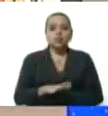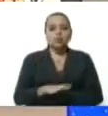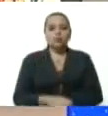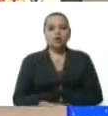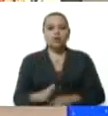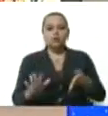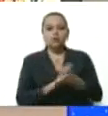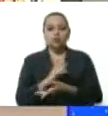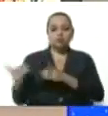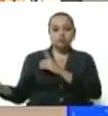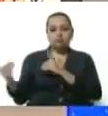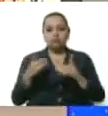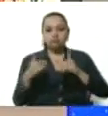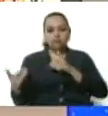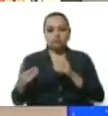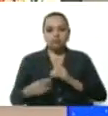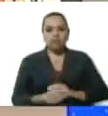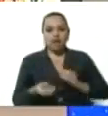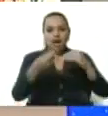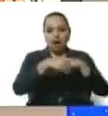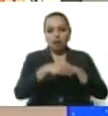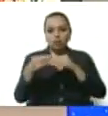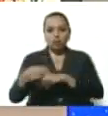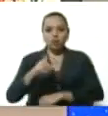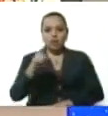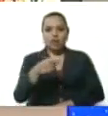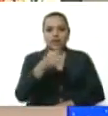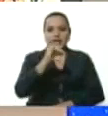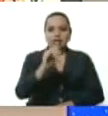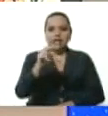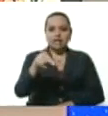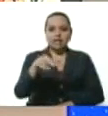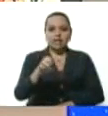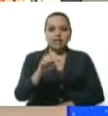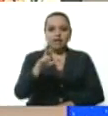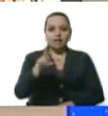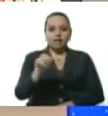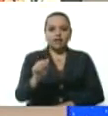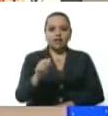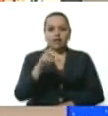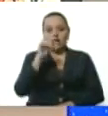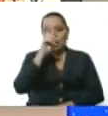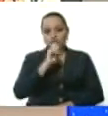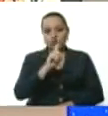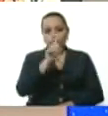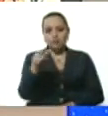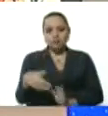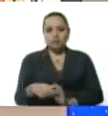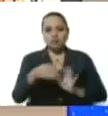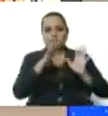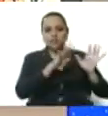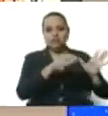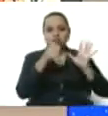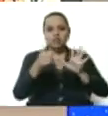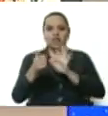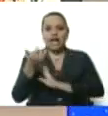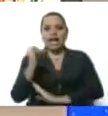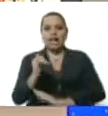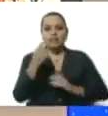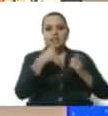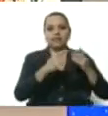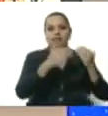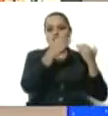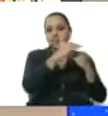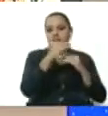esta disputa, en el marco del Acuerdo de Ginebra de 1966, ha convenido varias etapas en la